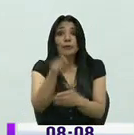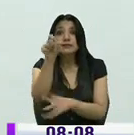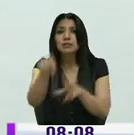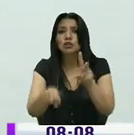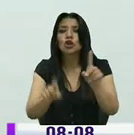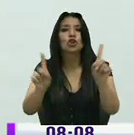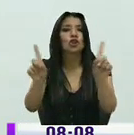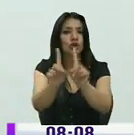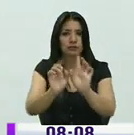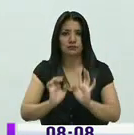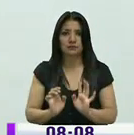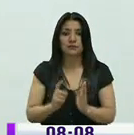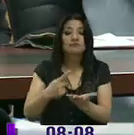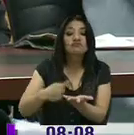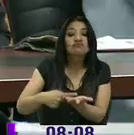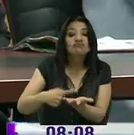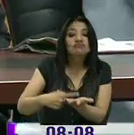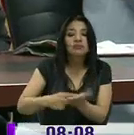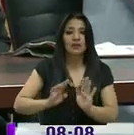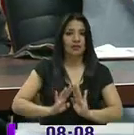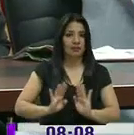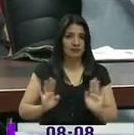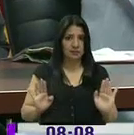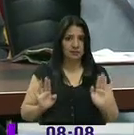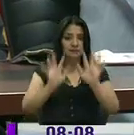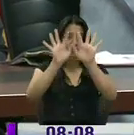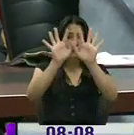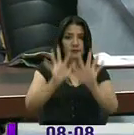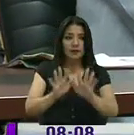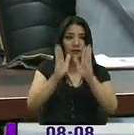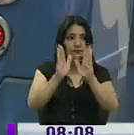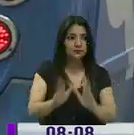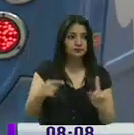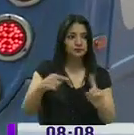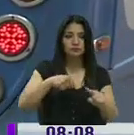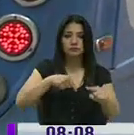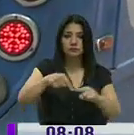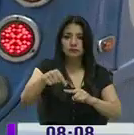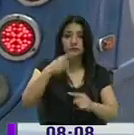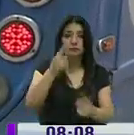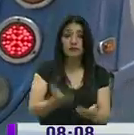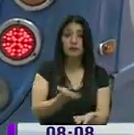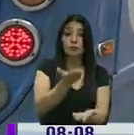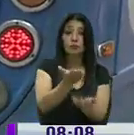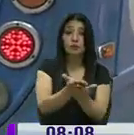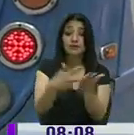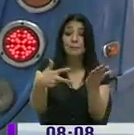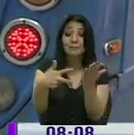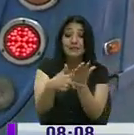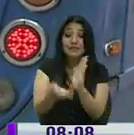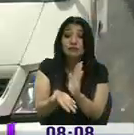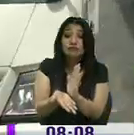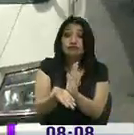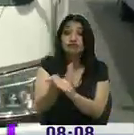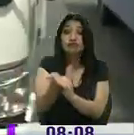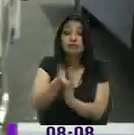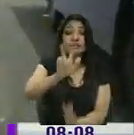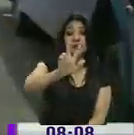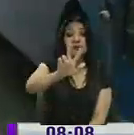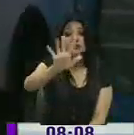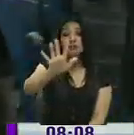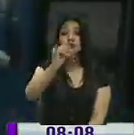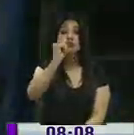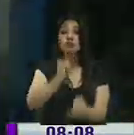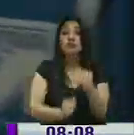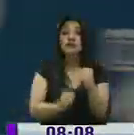podemos estarle tratando mientras el secretario de movilidad recalcó que la propuesta de un incremento del precio del pasaje a 35 centavos